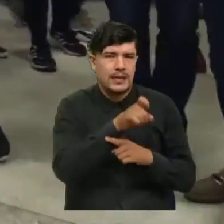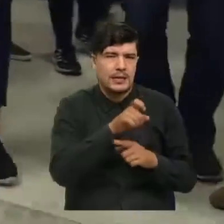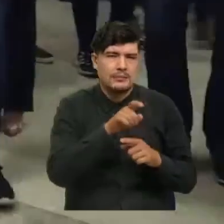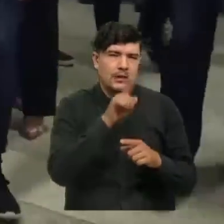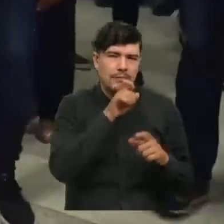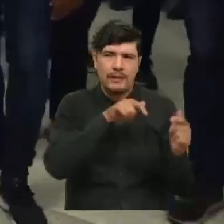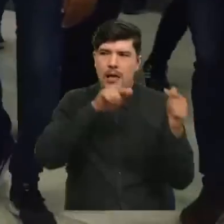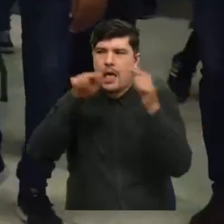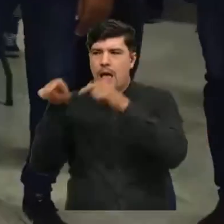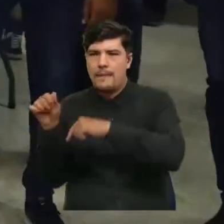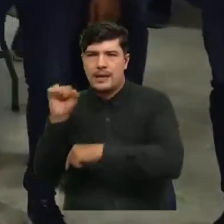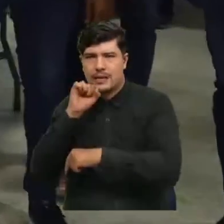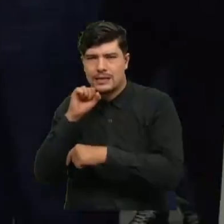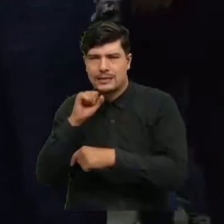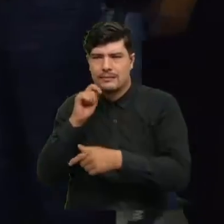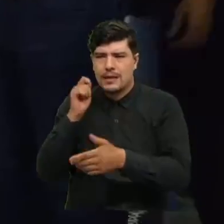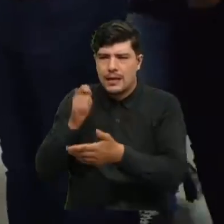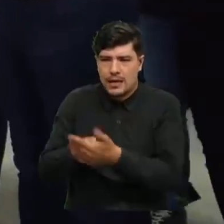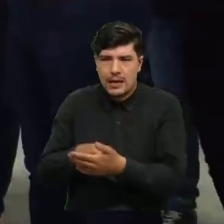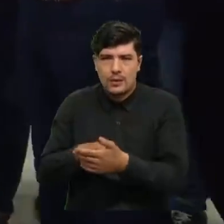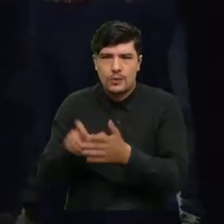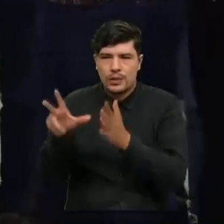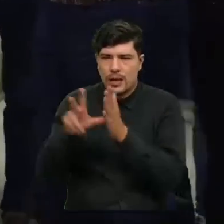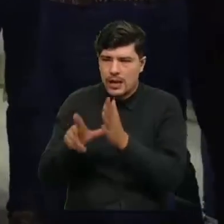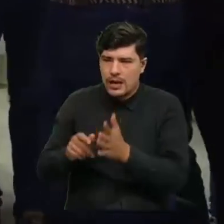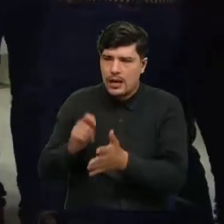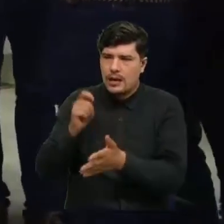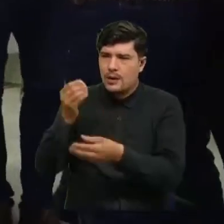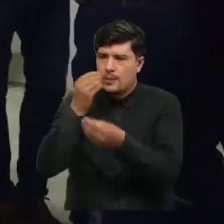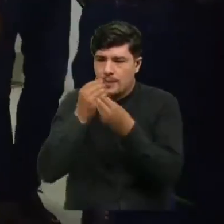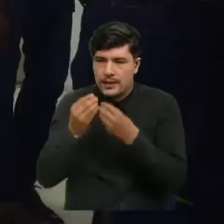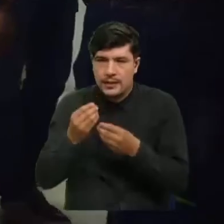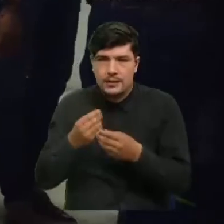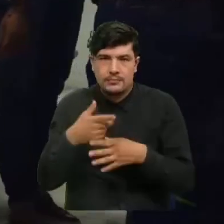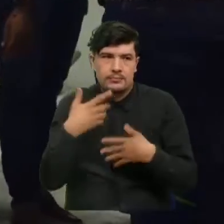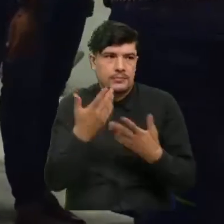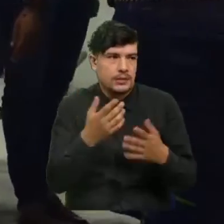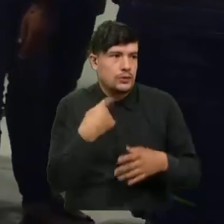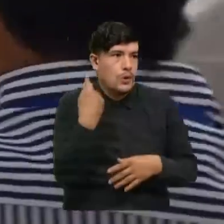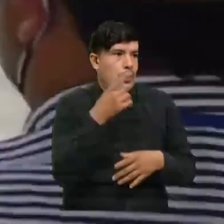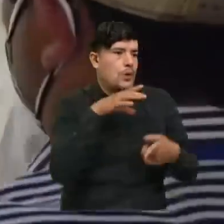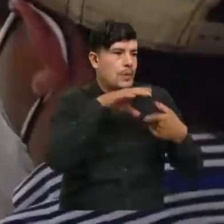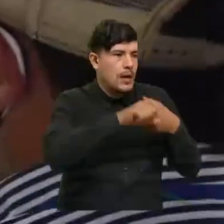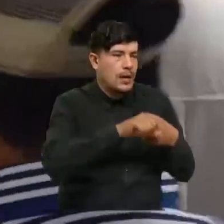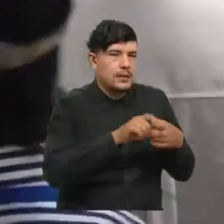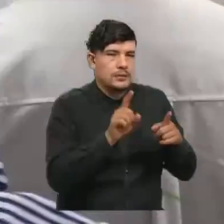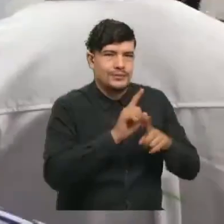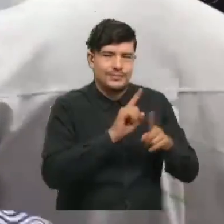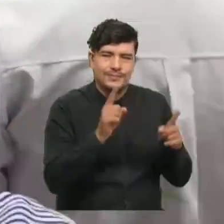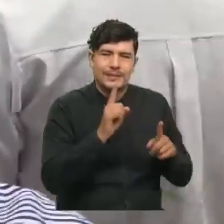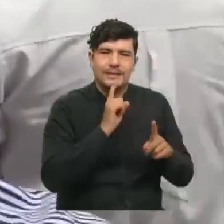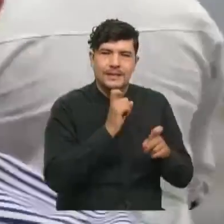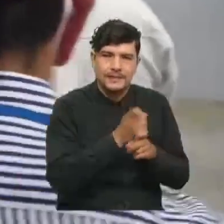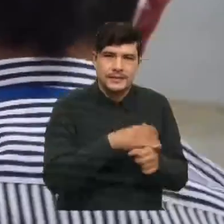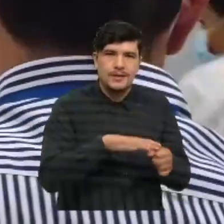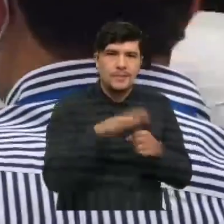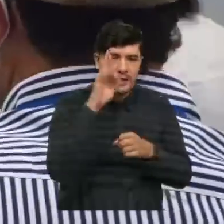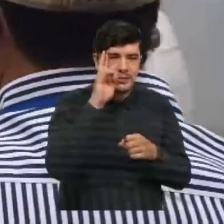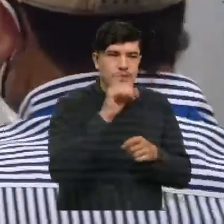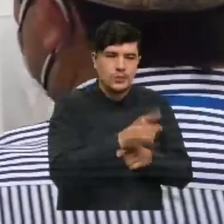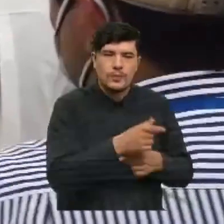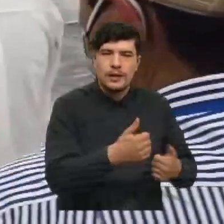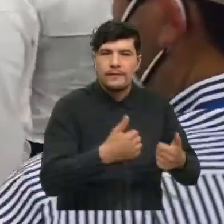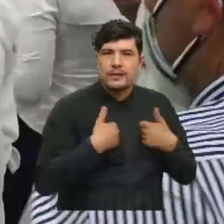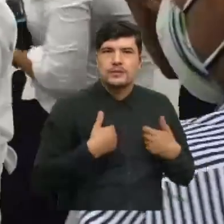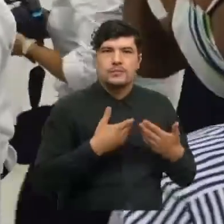también la estadía de la manutención de los menores sólo venir a la nuestra lo venir a la cita entonces ahí hemos logrado y poder avanzar y